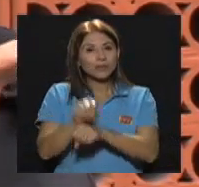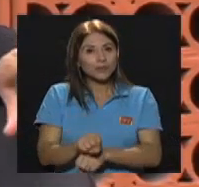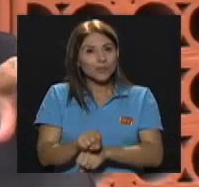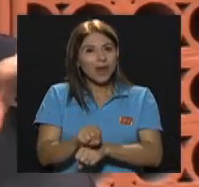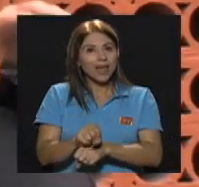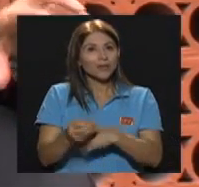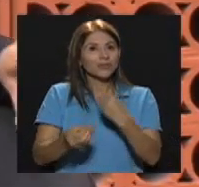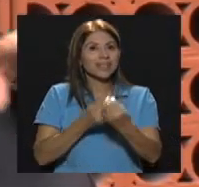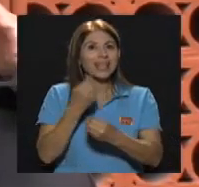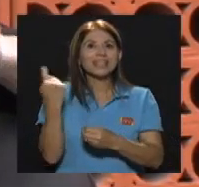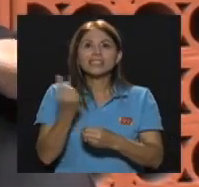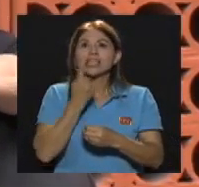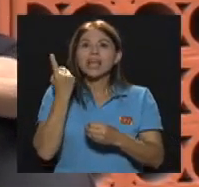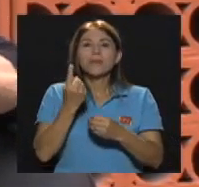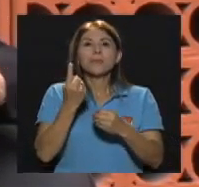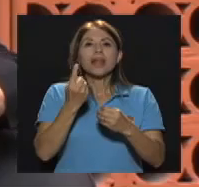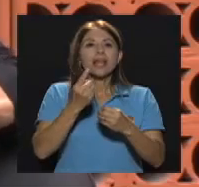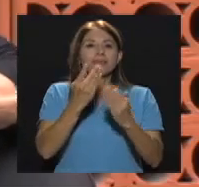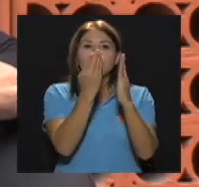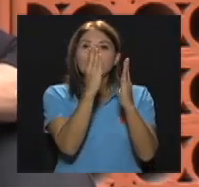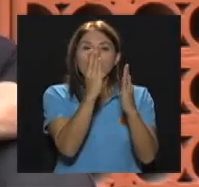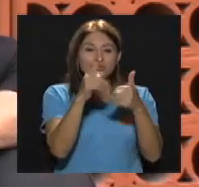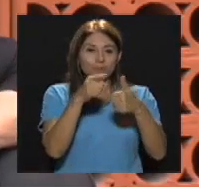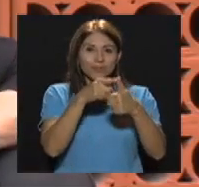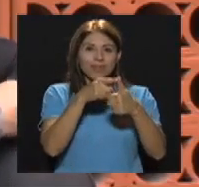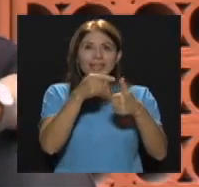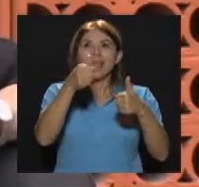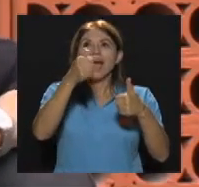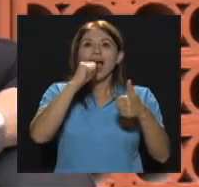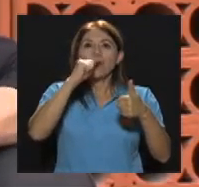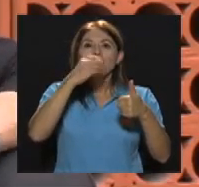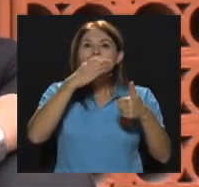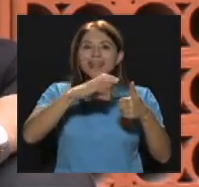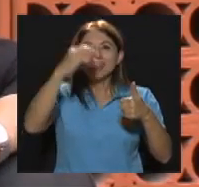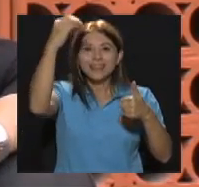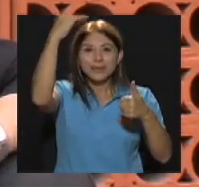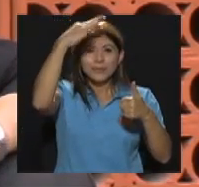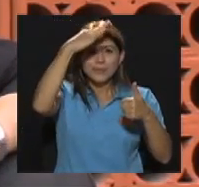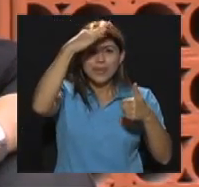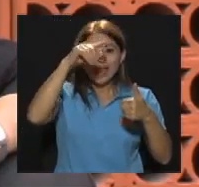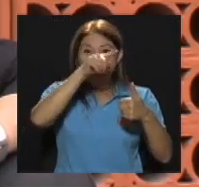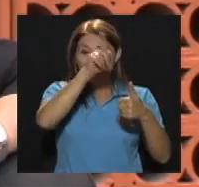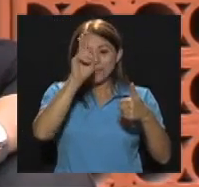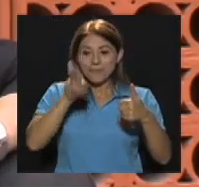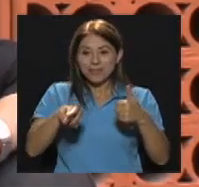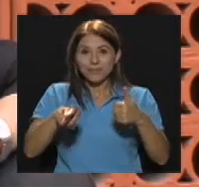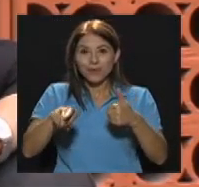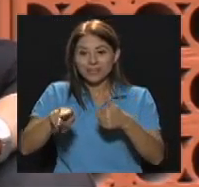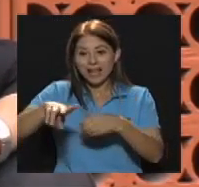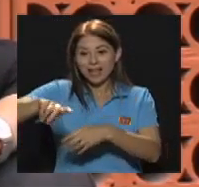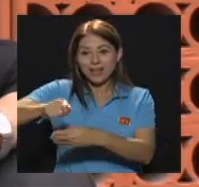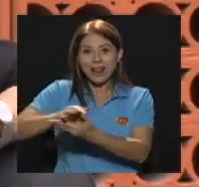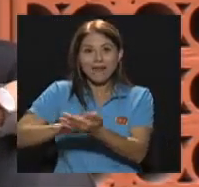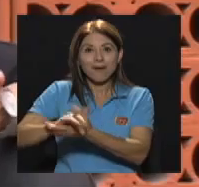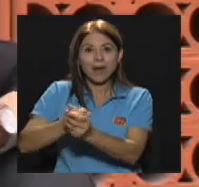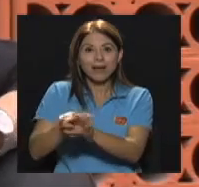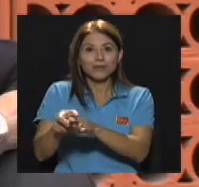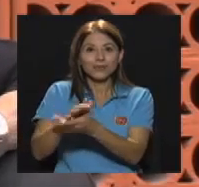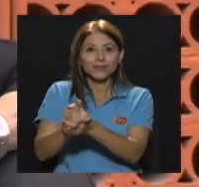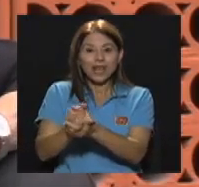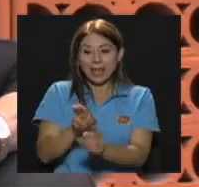los baños completos, ducha, lavamanos y inodoros. Hay que separarlos también, ¿verdad? Sobre todo por cuando